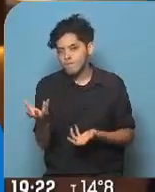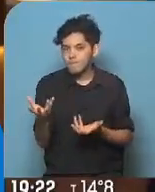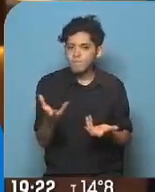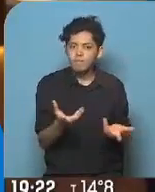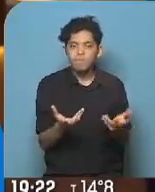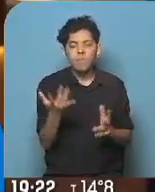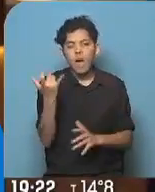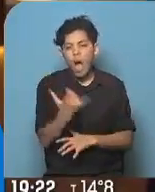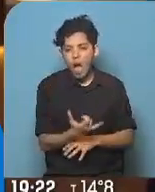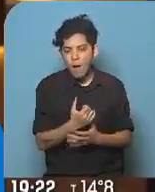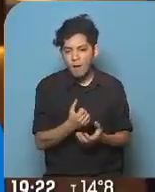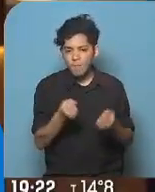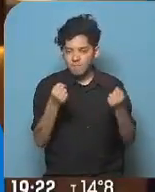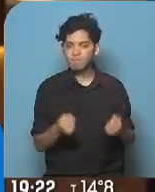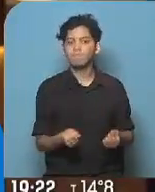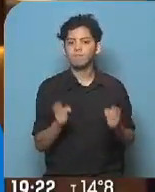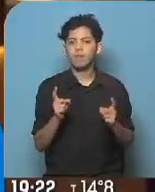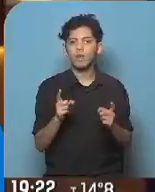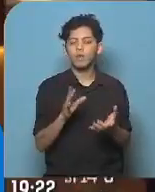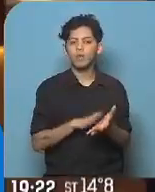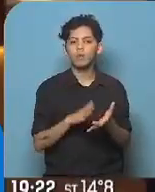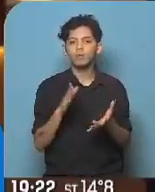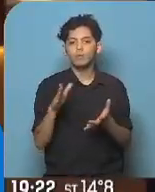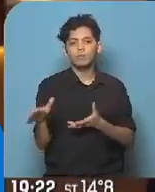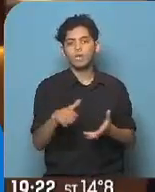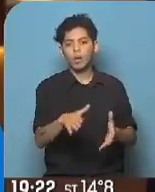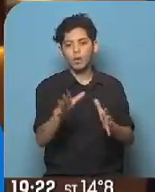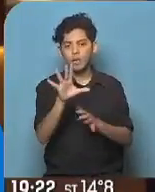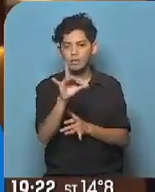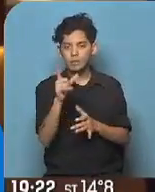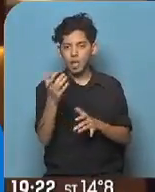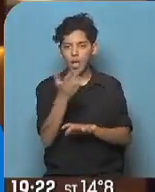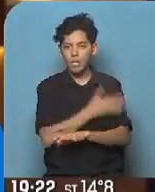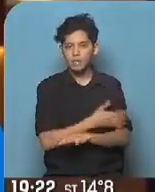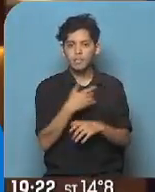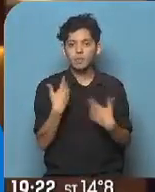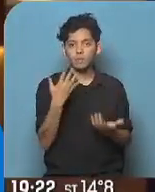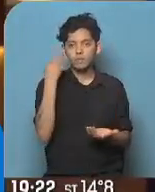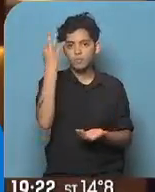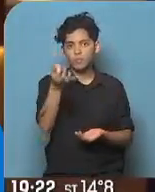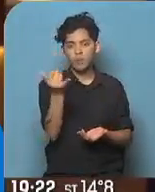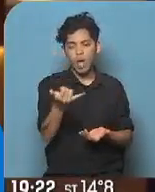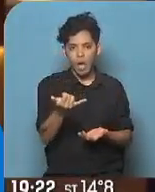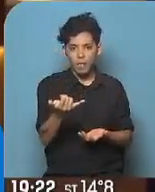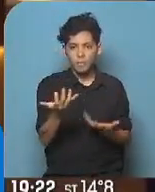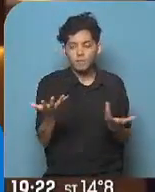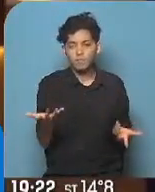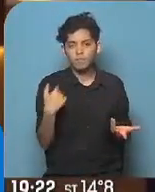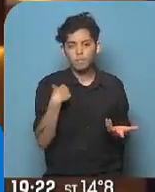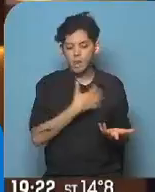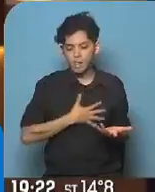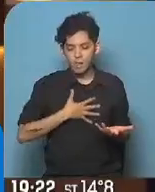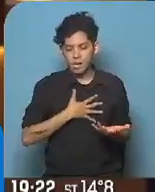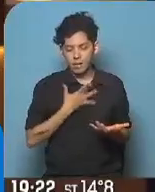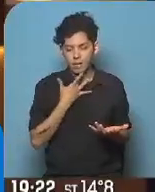ay hay firmeza respecto de el rumbo elegido previamente y lo que viene a futuro mi deseo íntimo